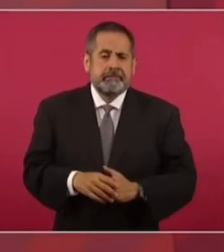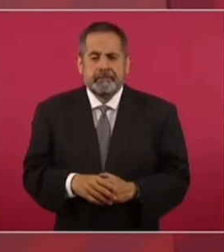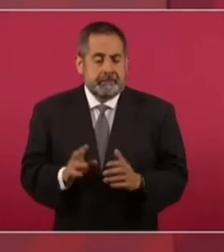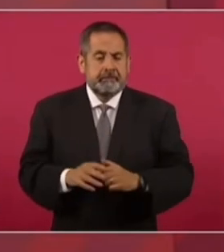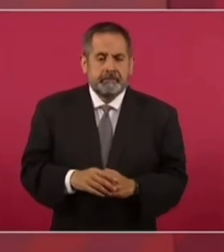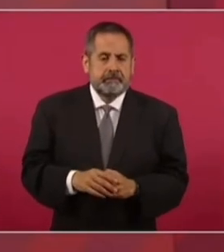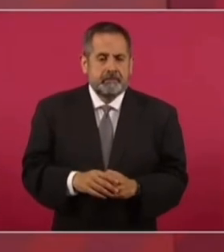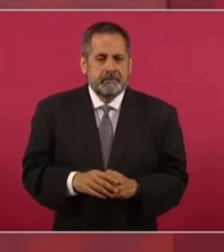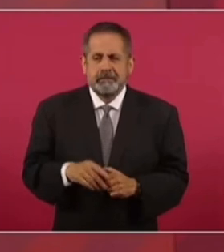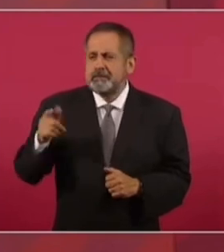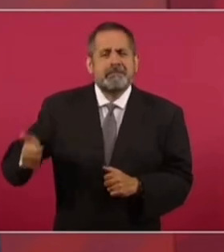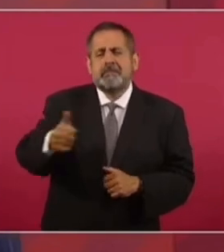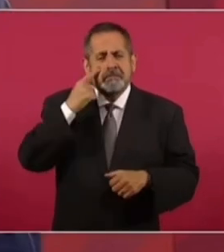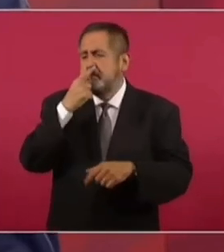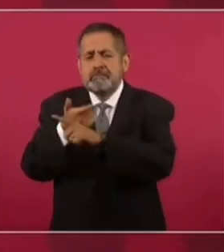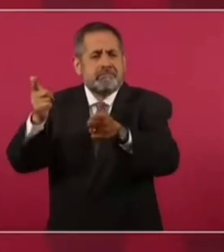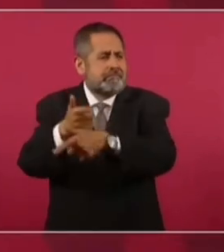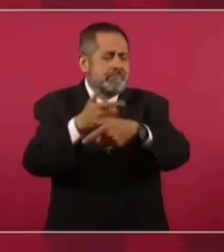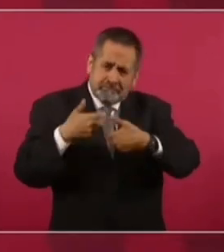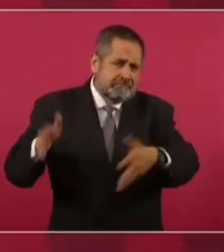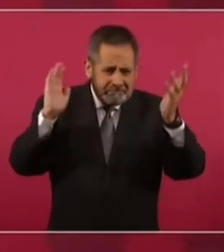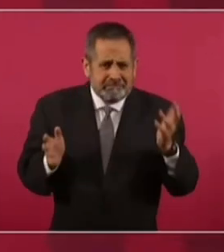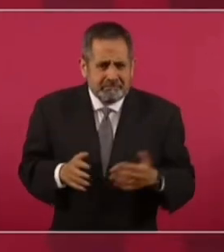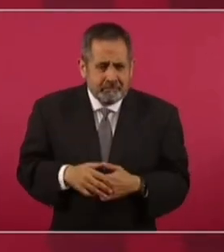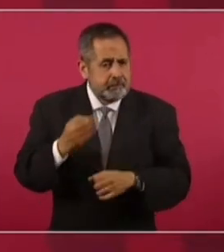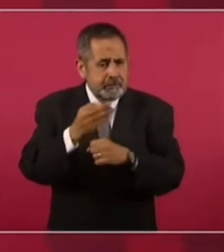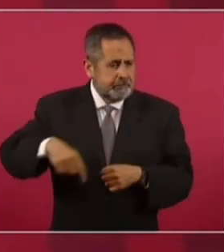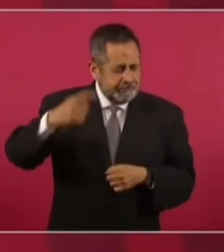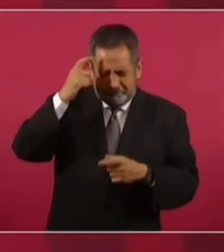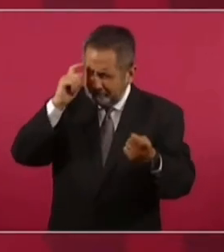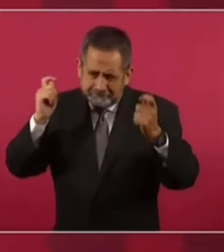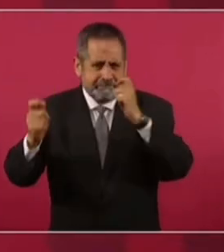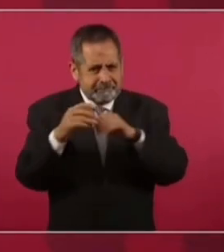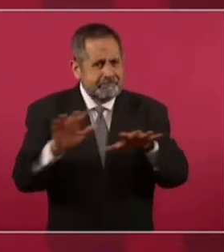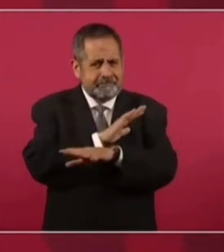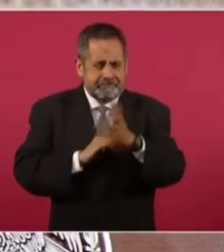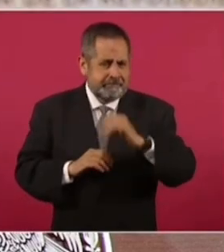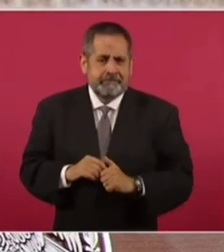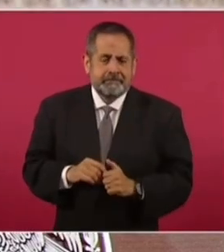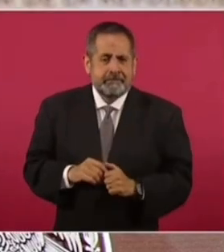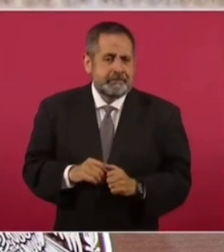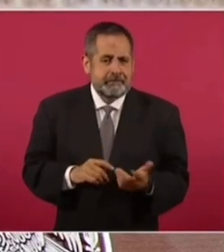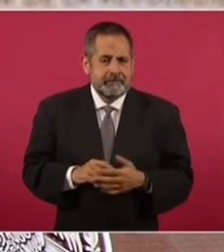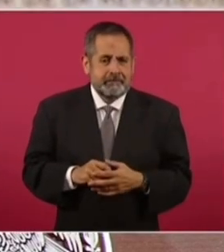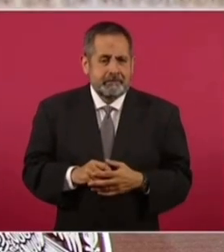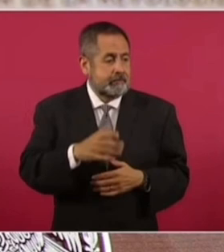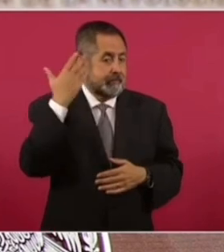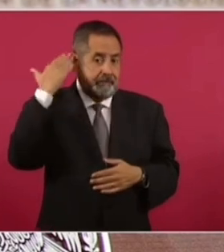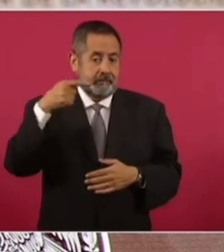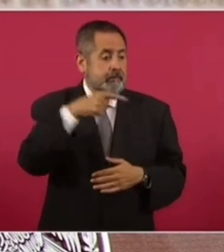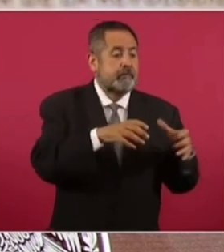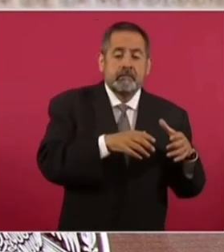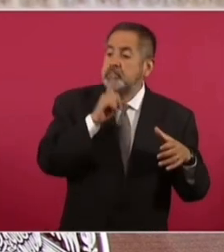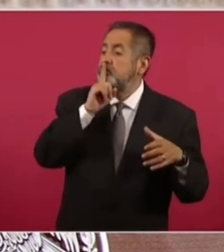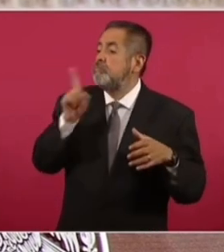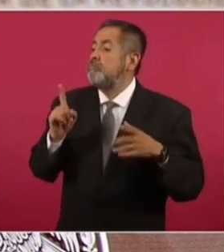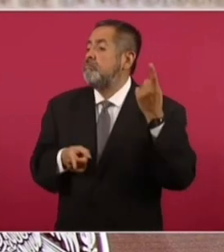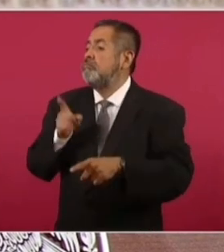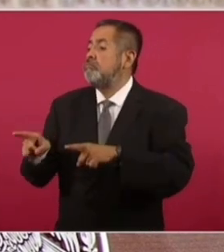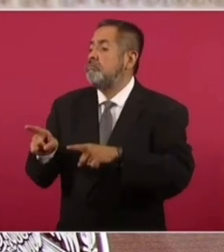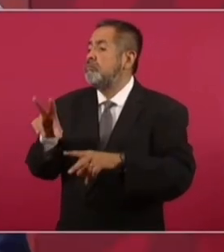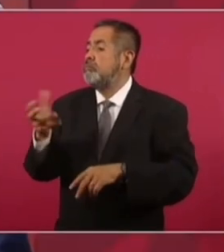y pues tienen libertades. Es que es un cambio del no se muevan, el que se mueve no sale en la